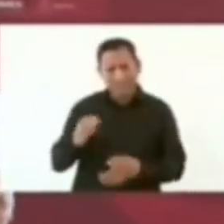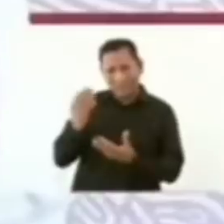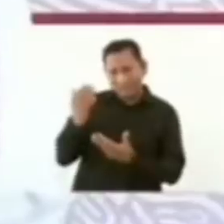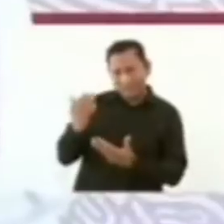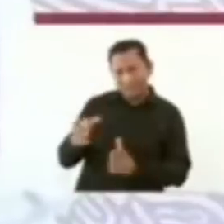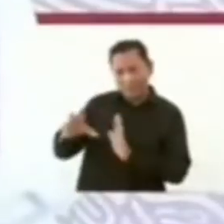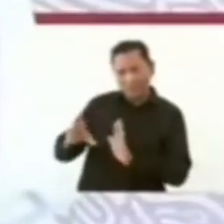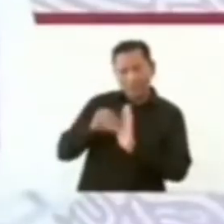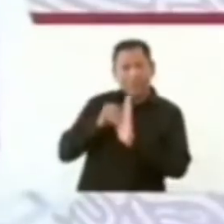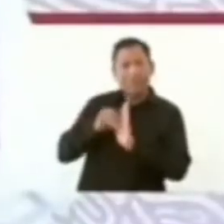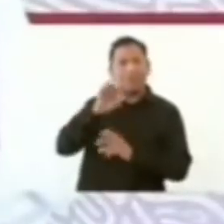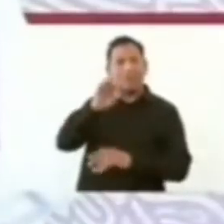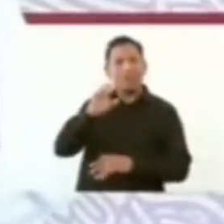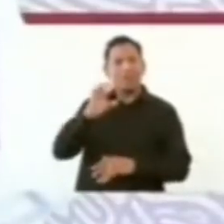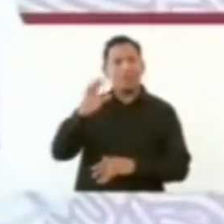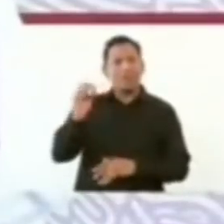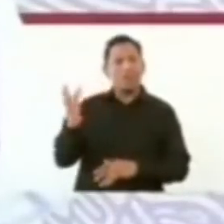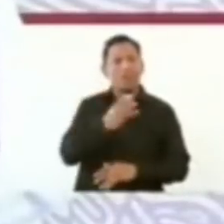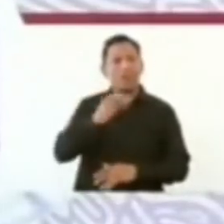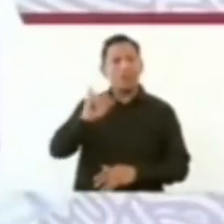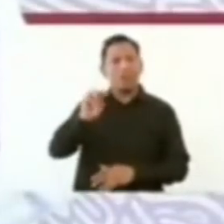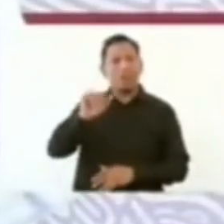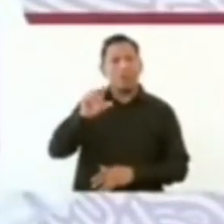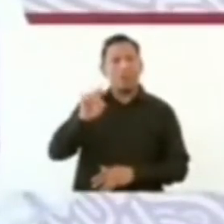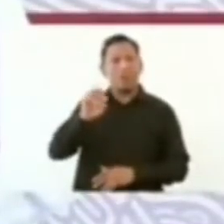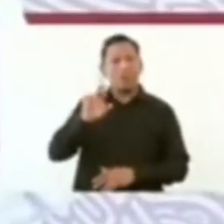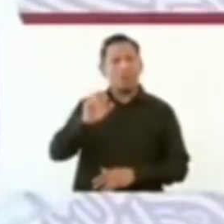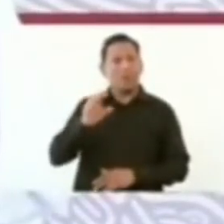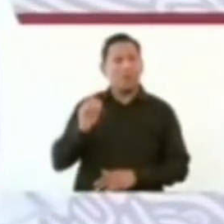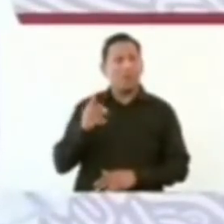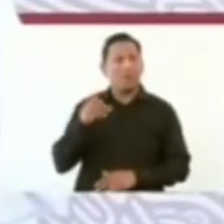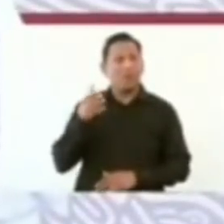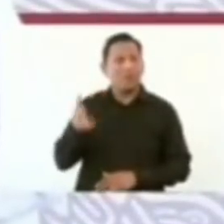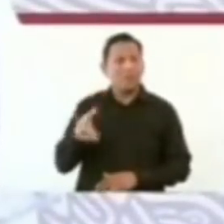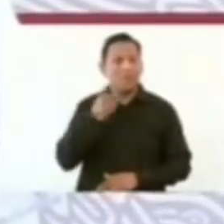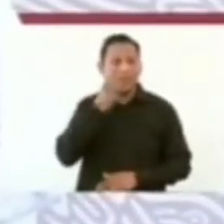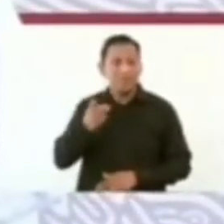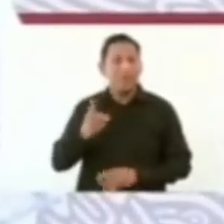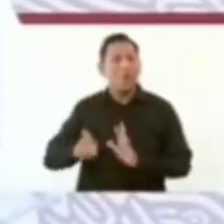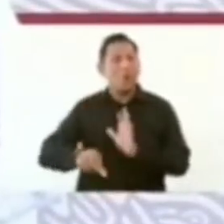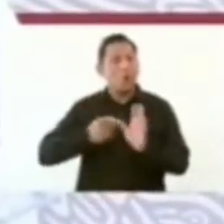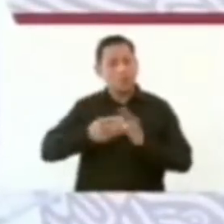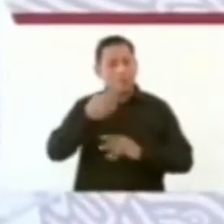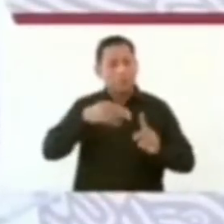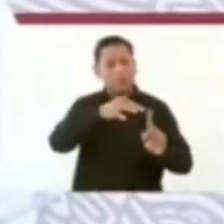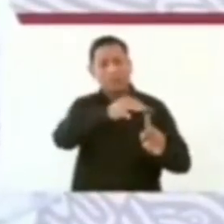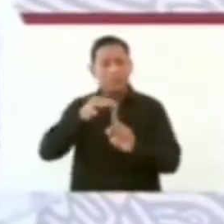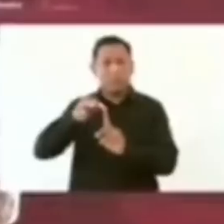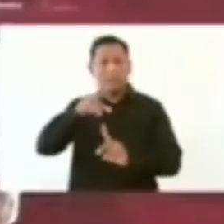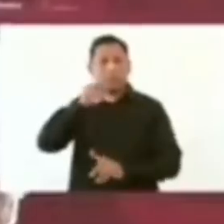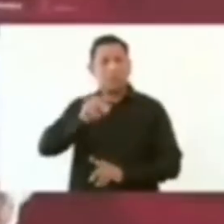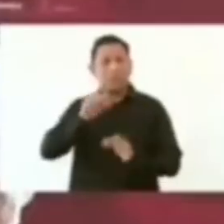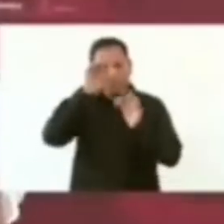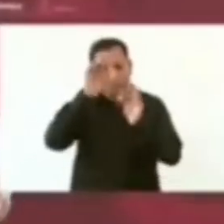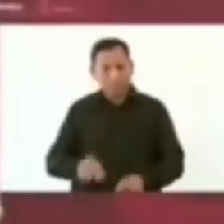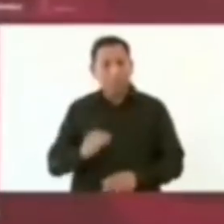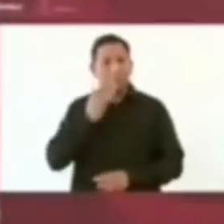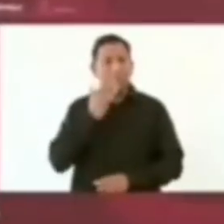democracia, Francisco I. Madero. Sufragio efectivo, no reelección.